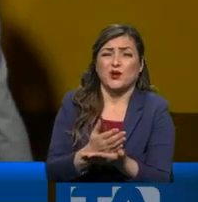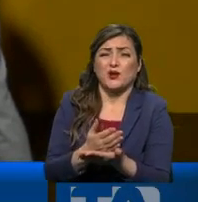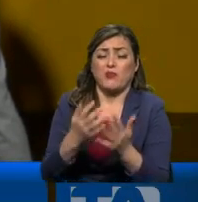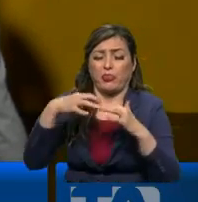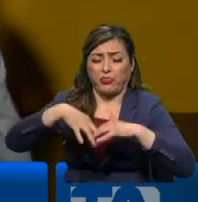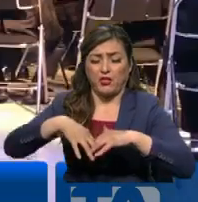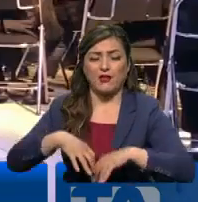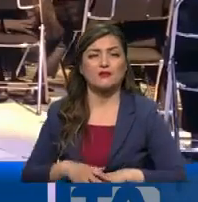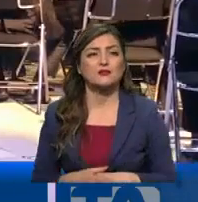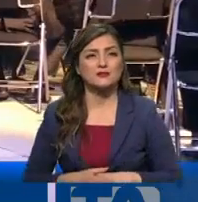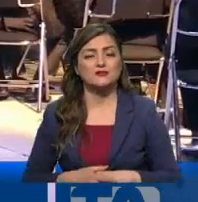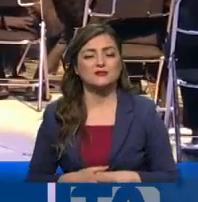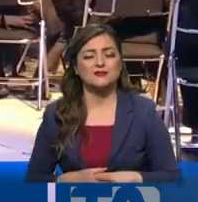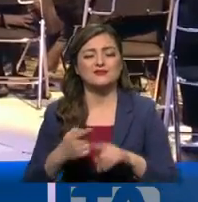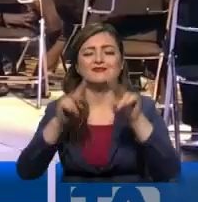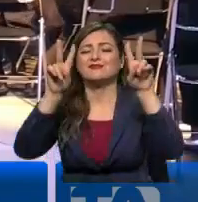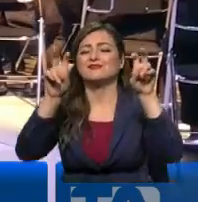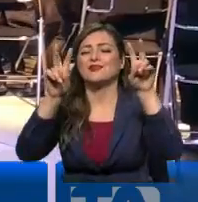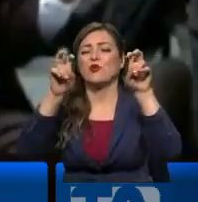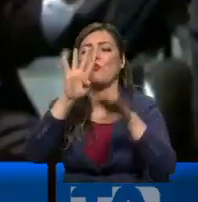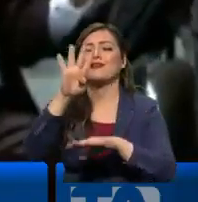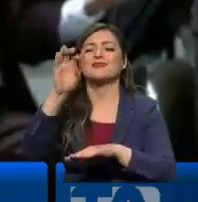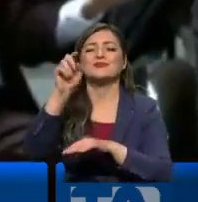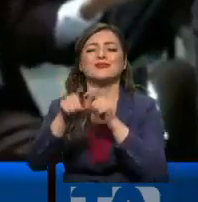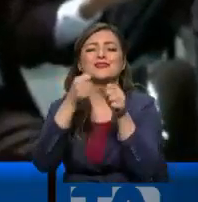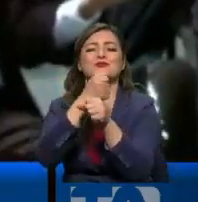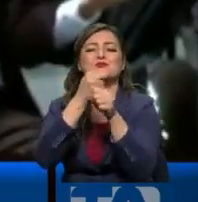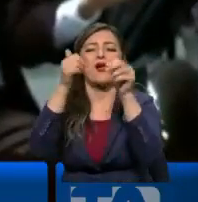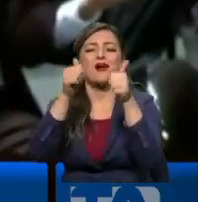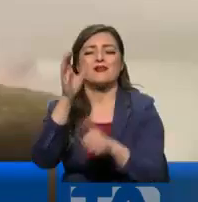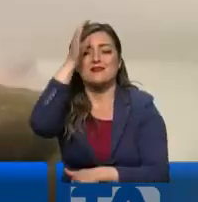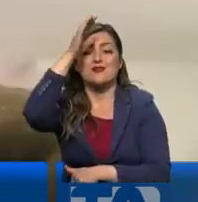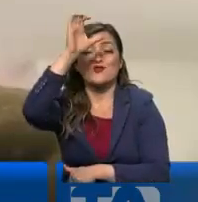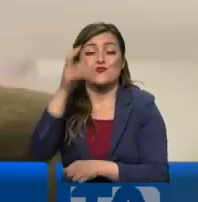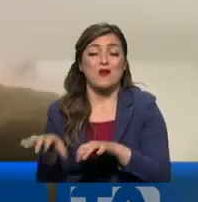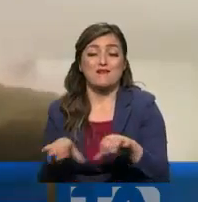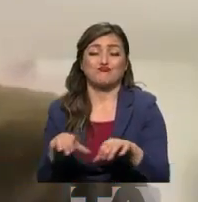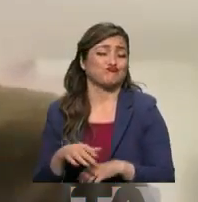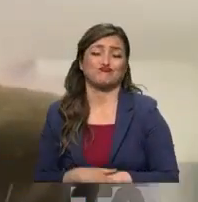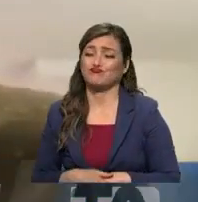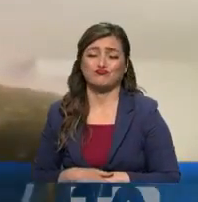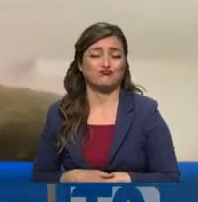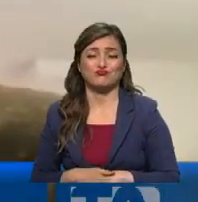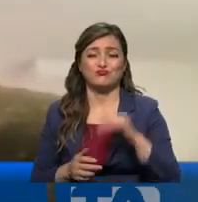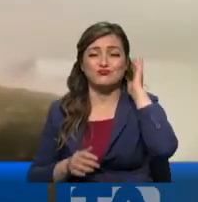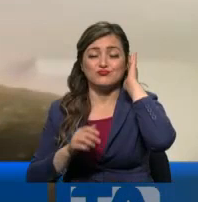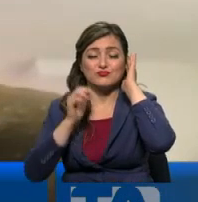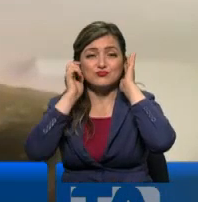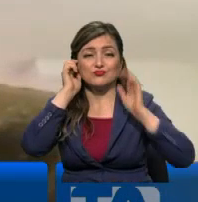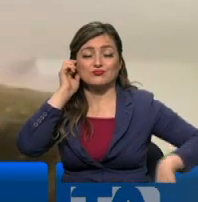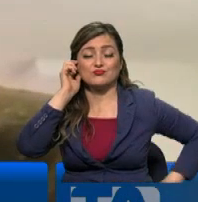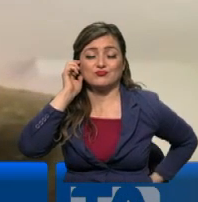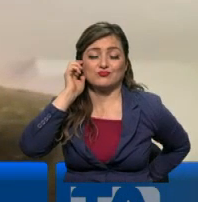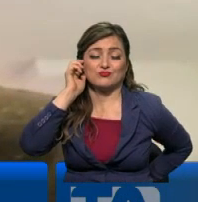gris. Por ejemplo, 40.000 trabajadores del arte y la cultura continúan inactivos. Vemos mucho desorden, muchas